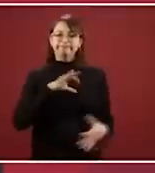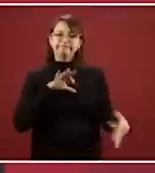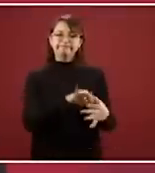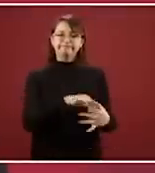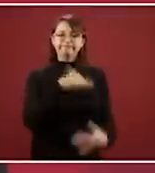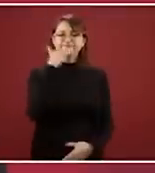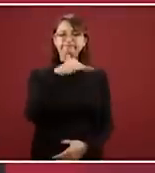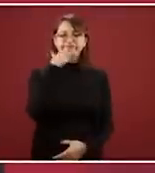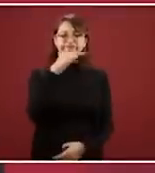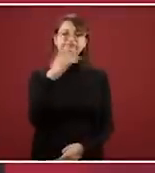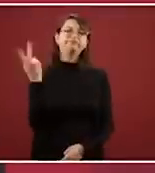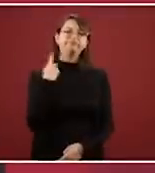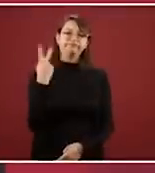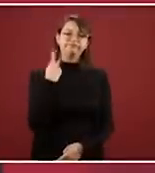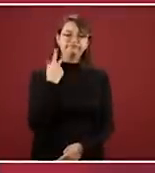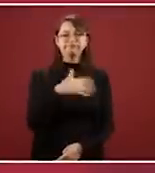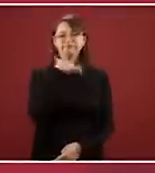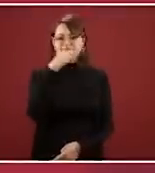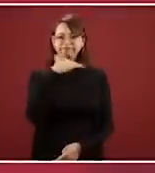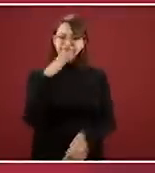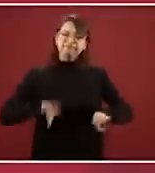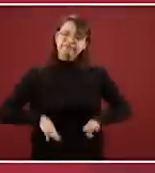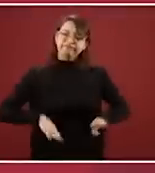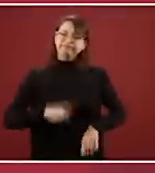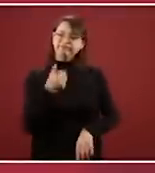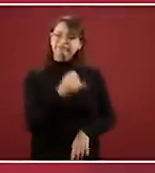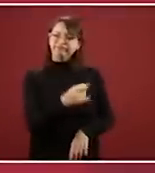con los políticos corruptos.